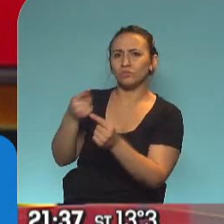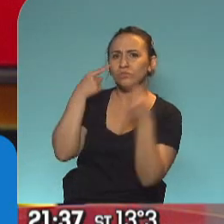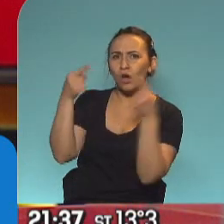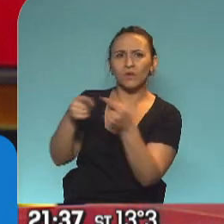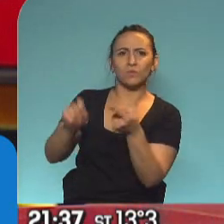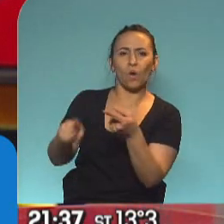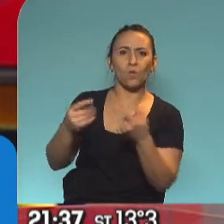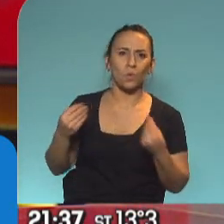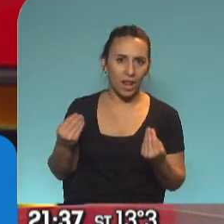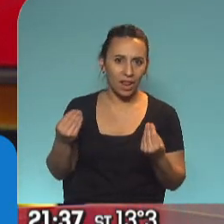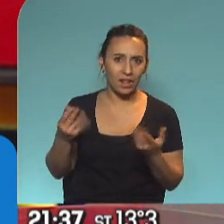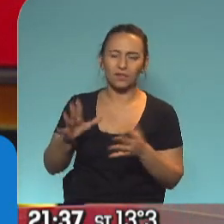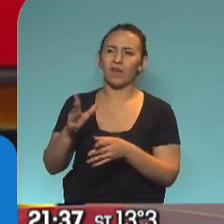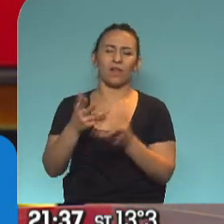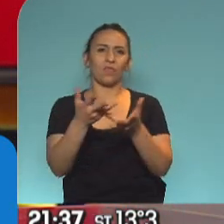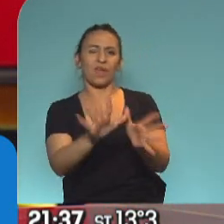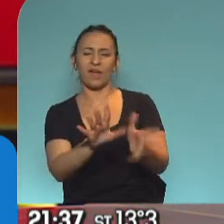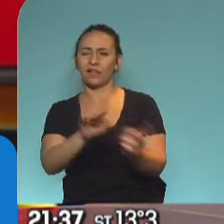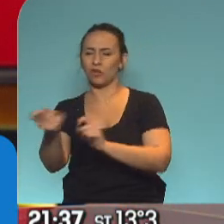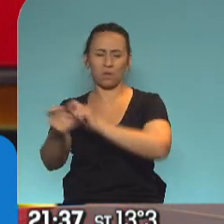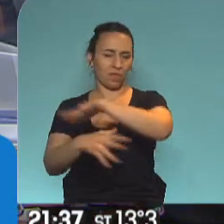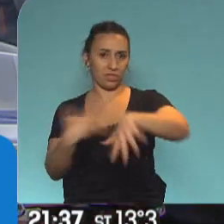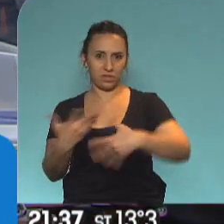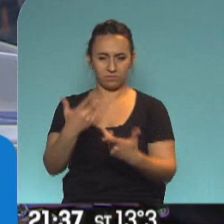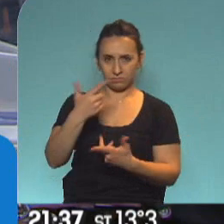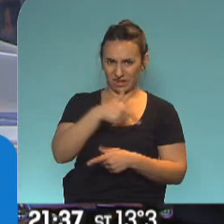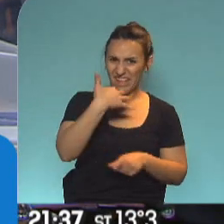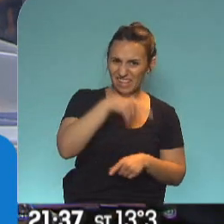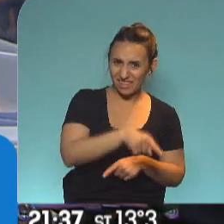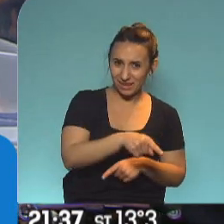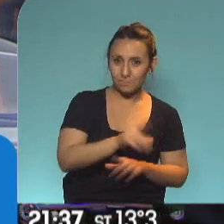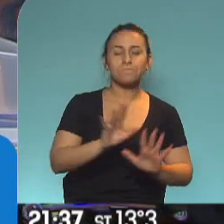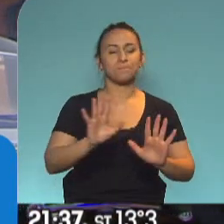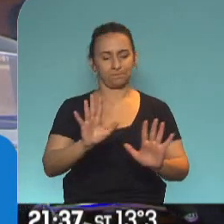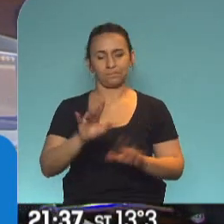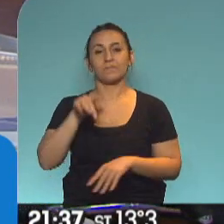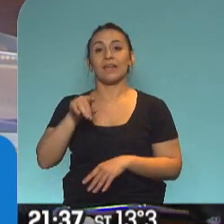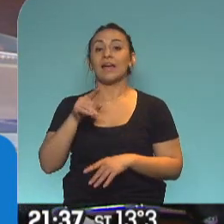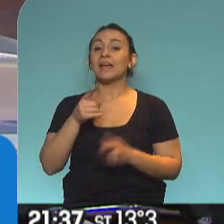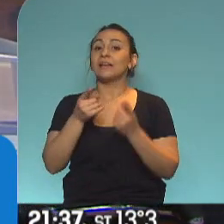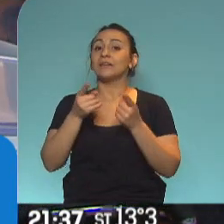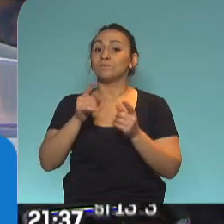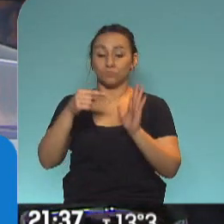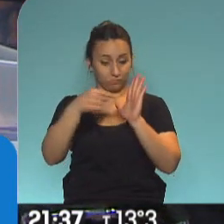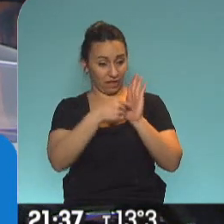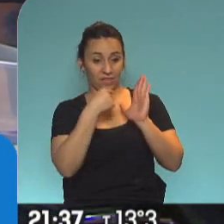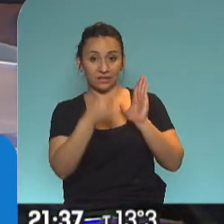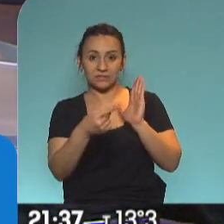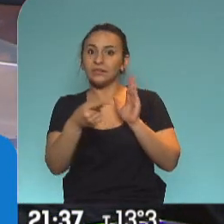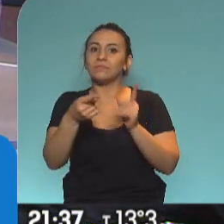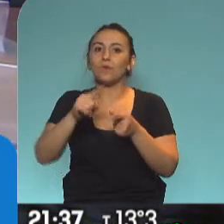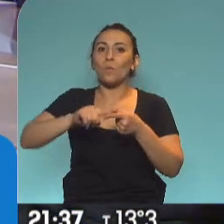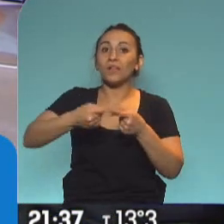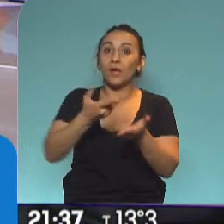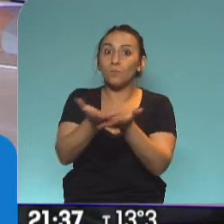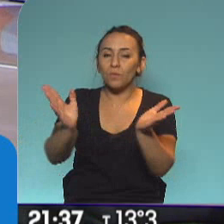causas de corrupción? La OCDE dice que debe adquirir mayor visibilidad el área de las políticas públicas, con